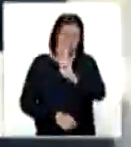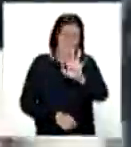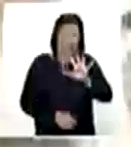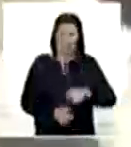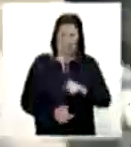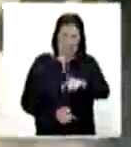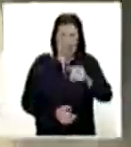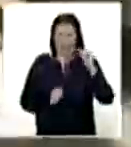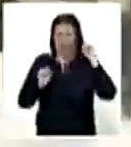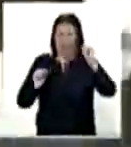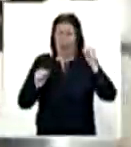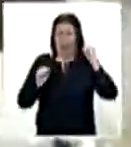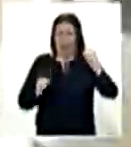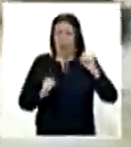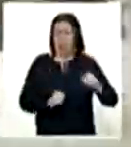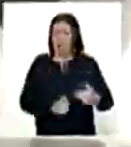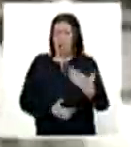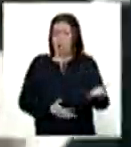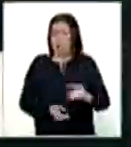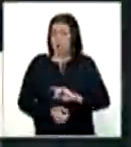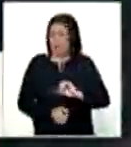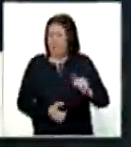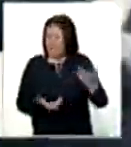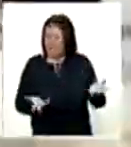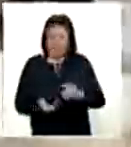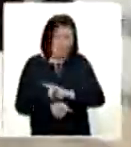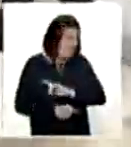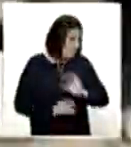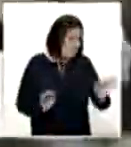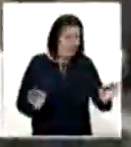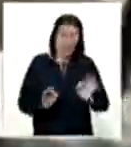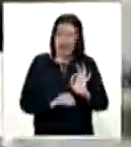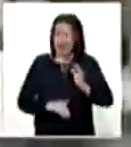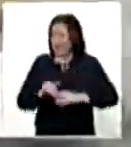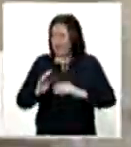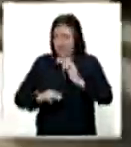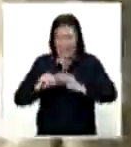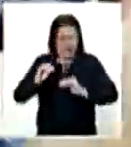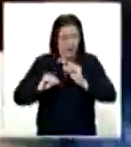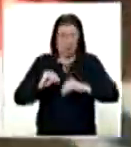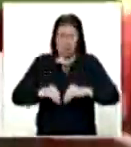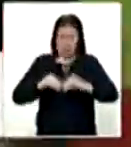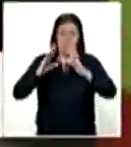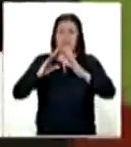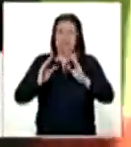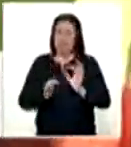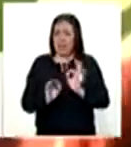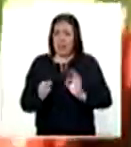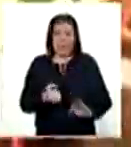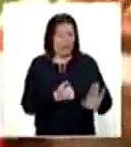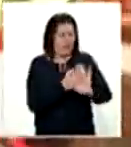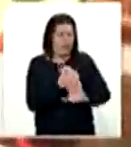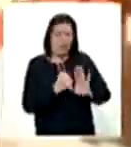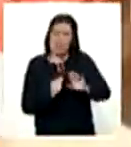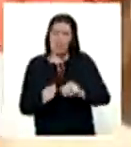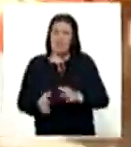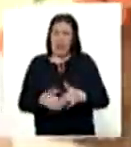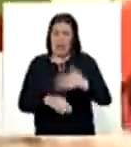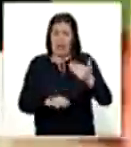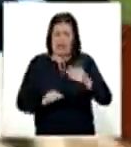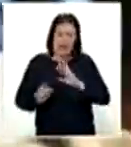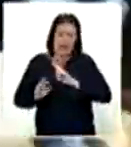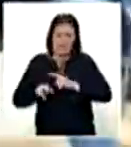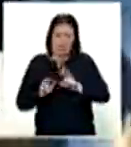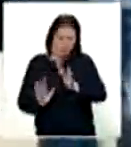de esta manera contra el gobierno, pues afirman que no se han realizado obras de reconstrucción ni de prevención tras el desborde del río Rima